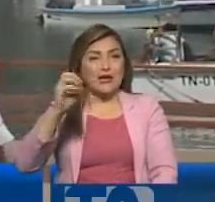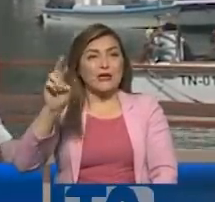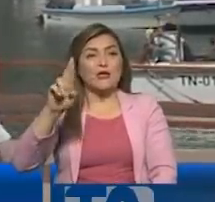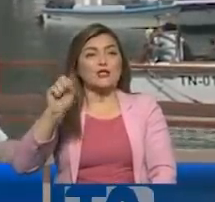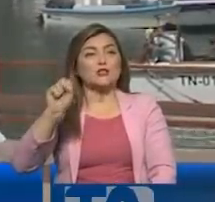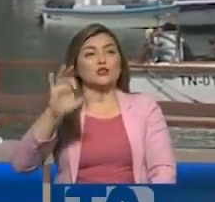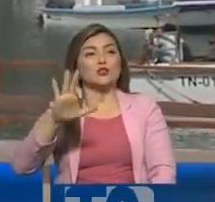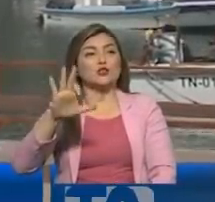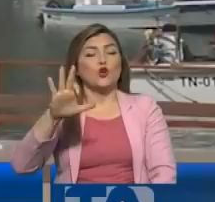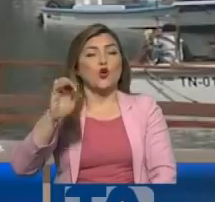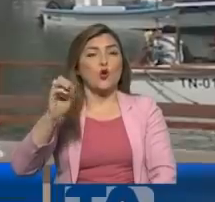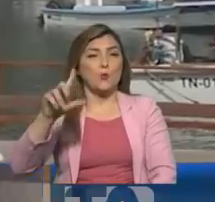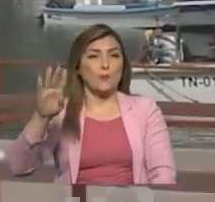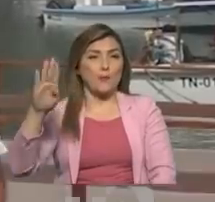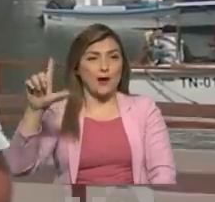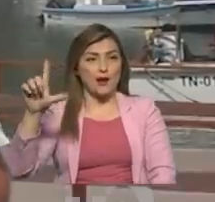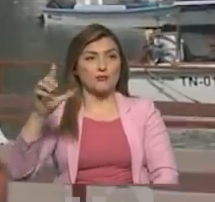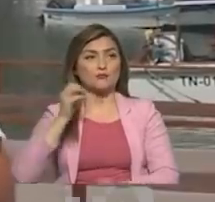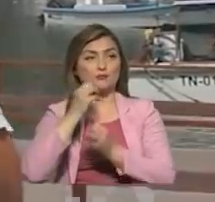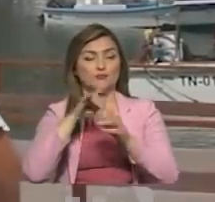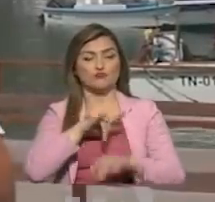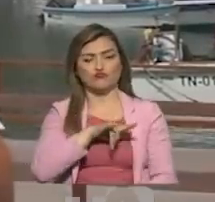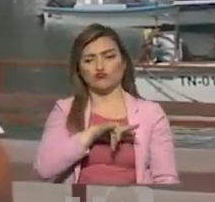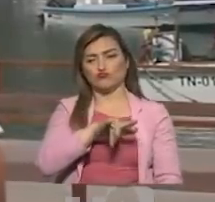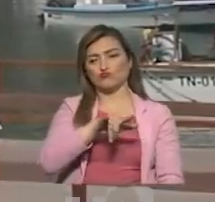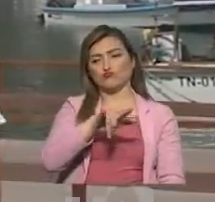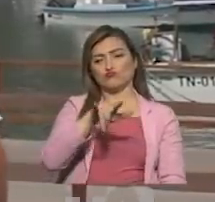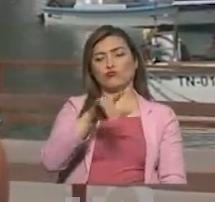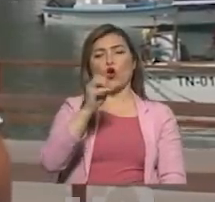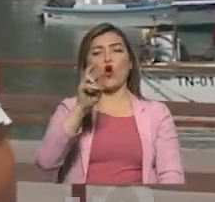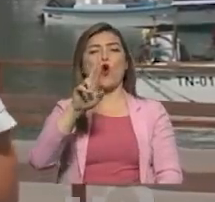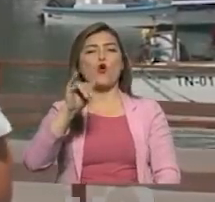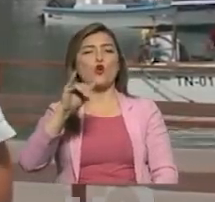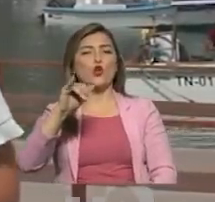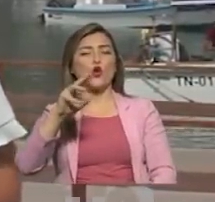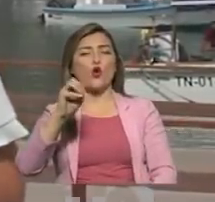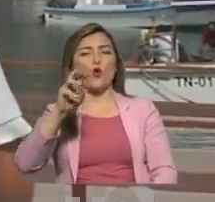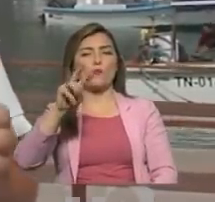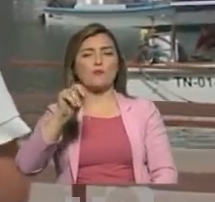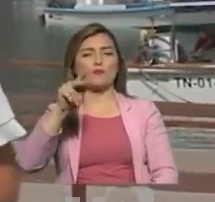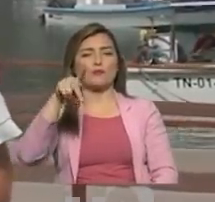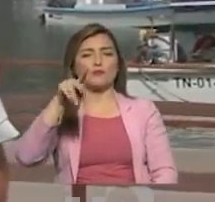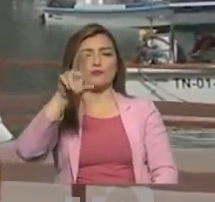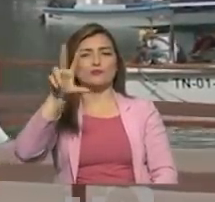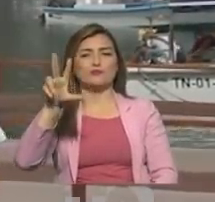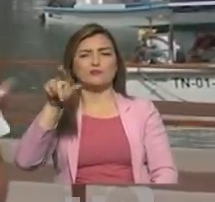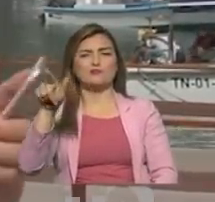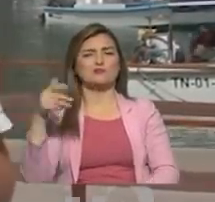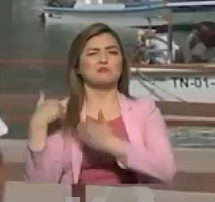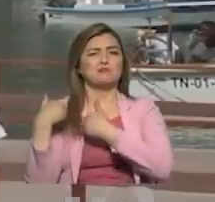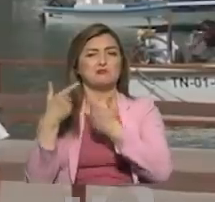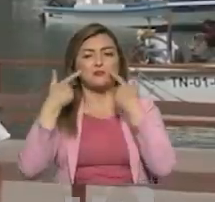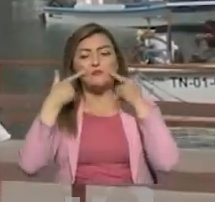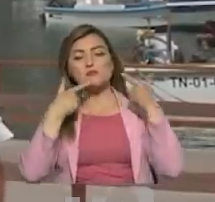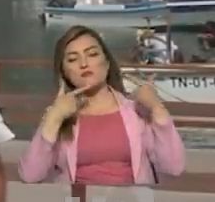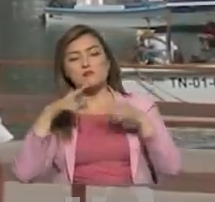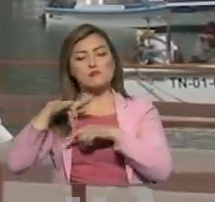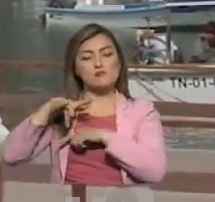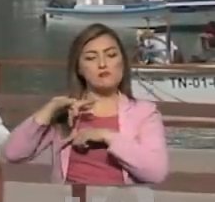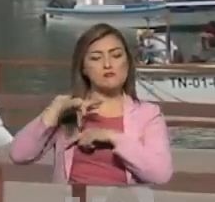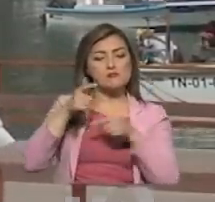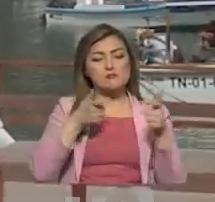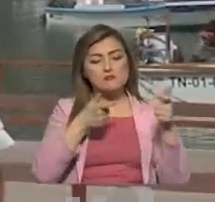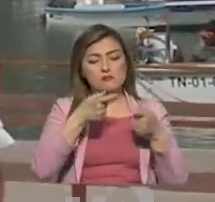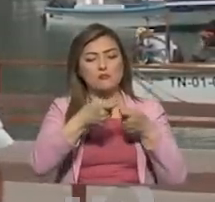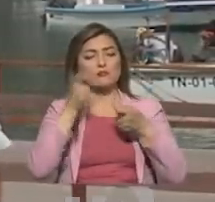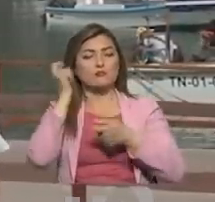del avión de exploración aeronaval Orión P-3. Este estará dedicado a vigilar desde el aire operaciones ilegales como